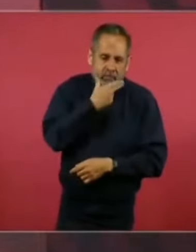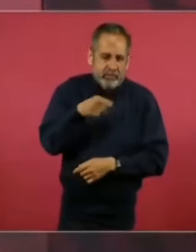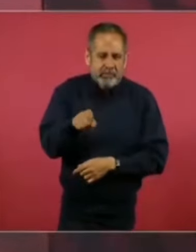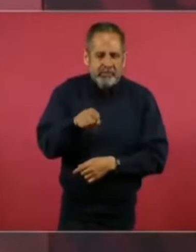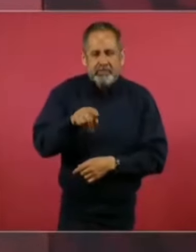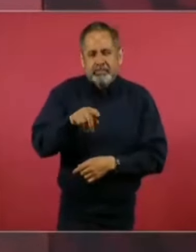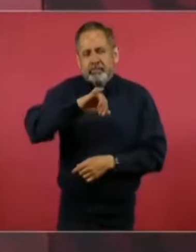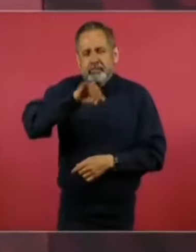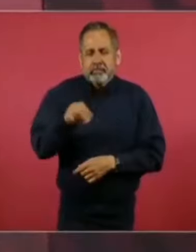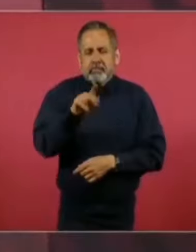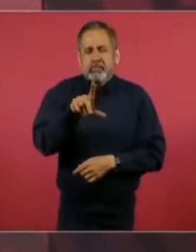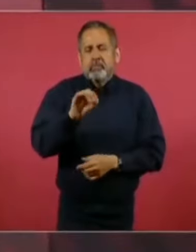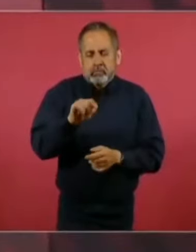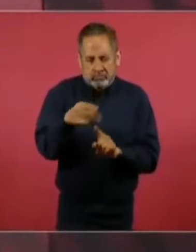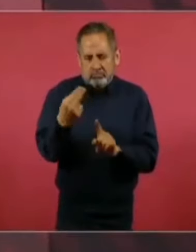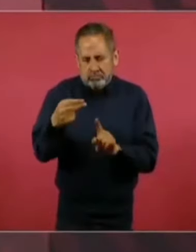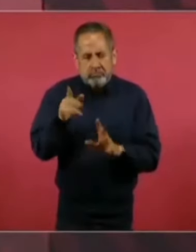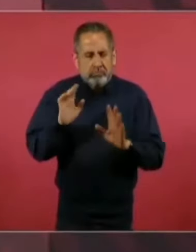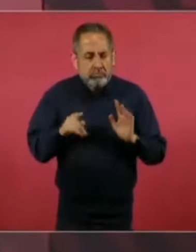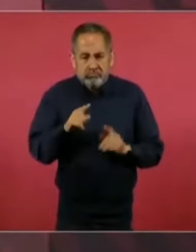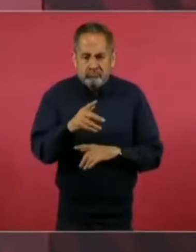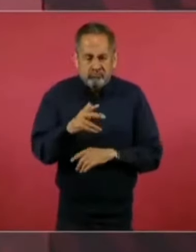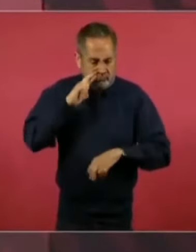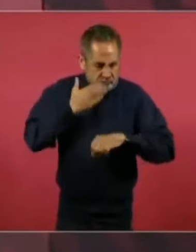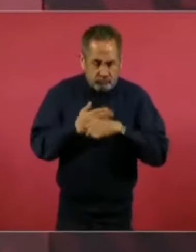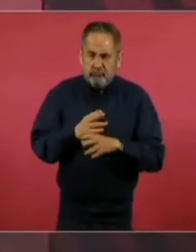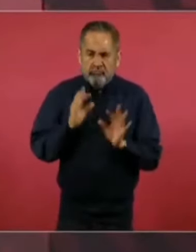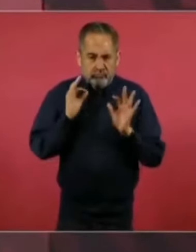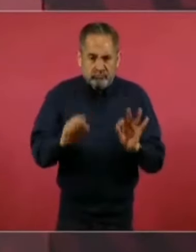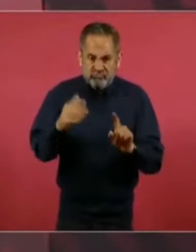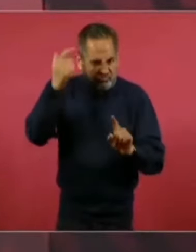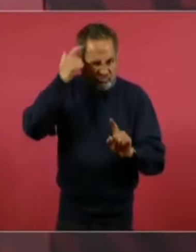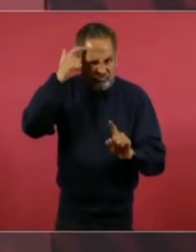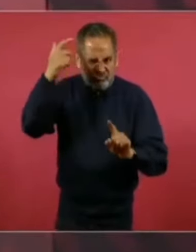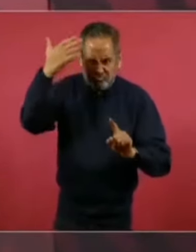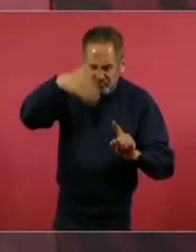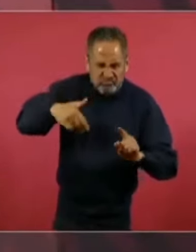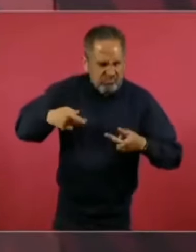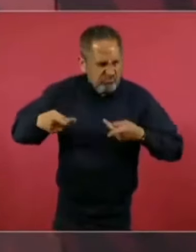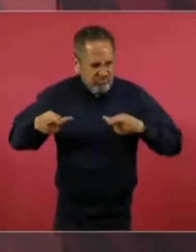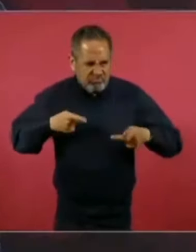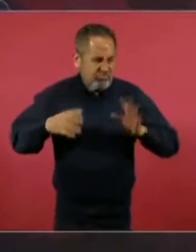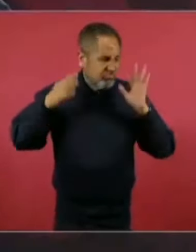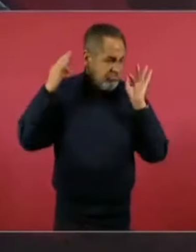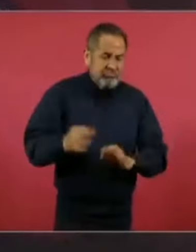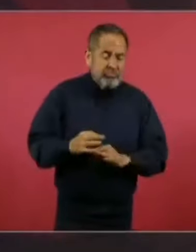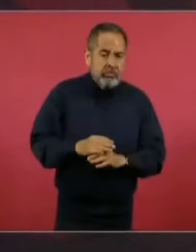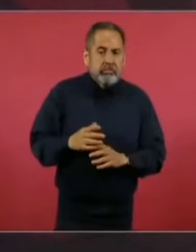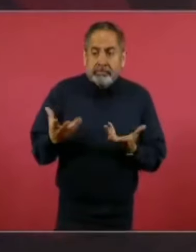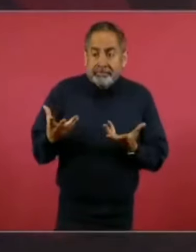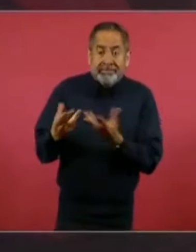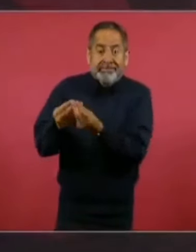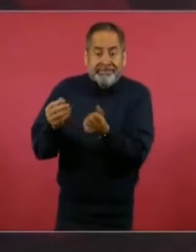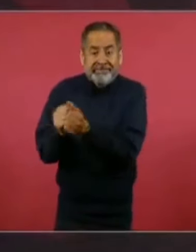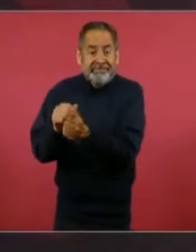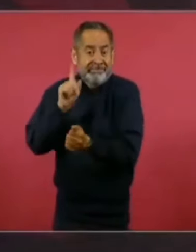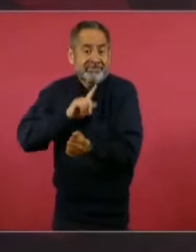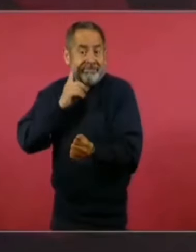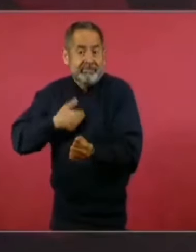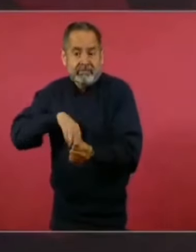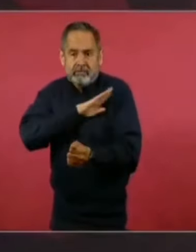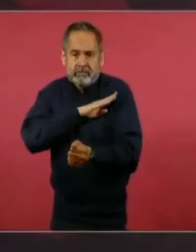muy serio, muy capacitado, muy preparado, entonces va a